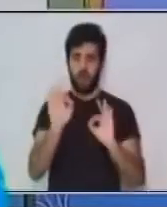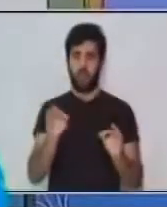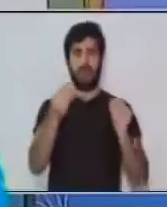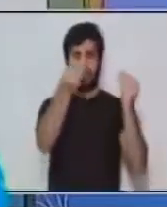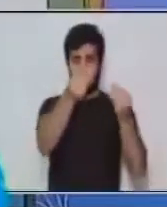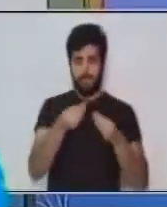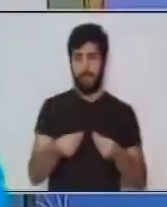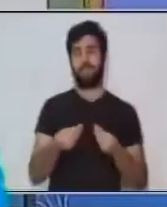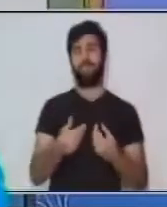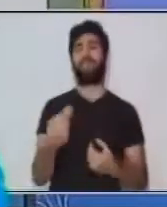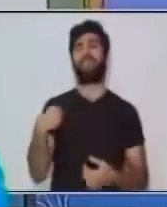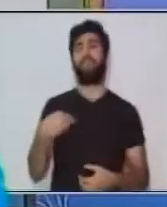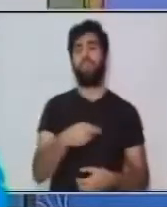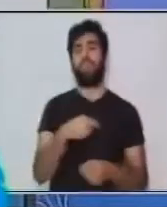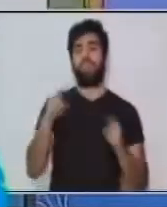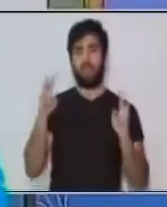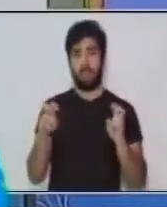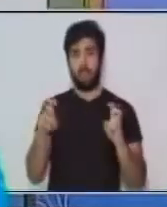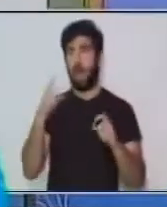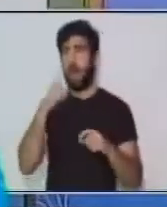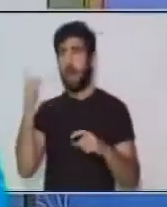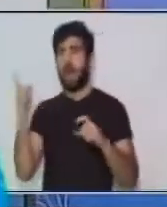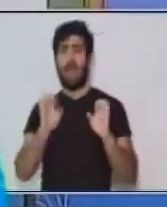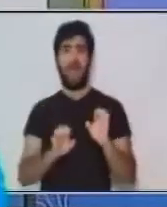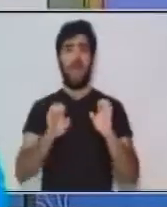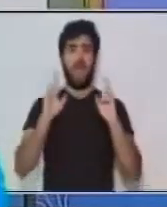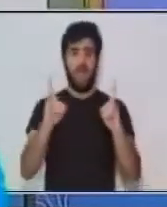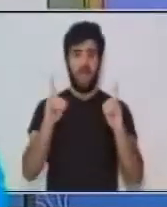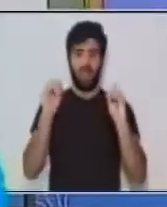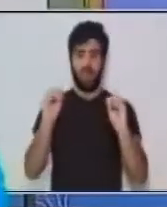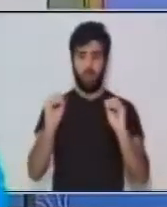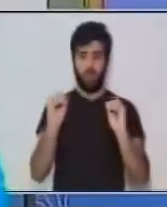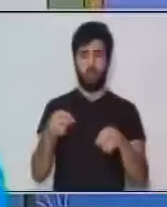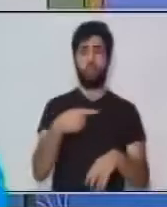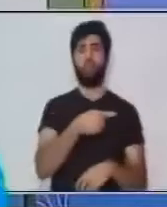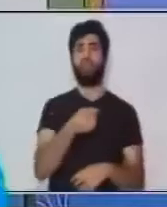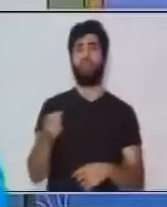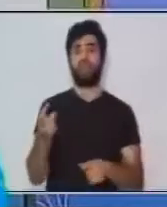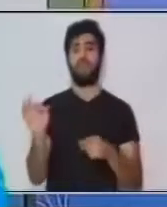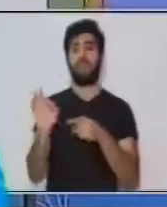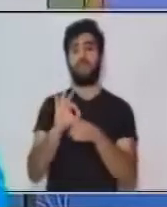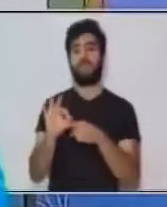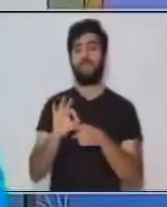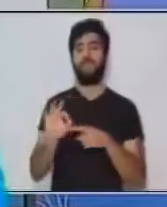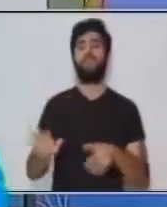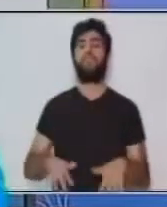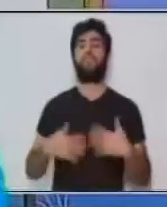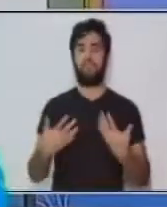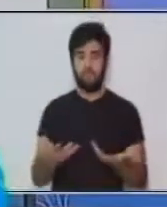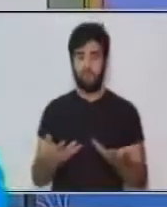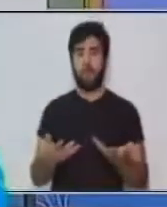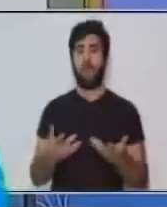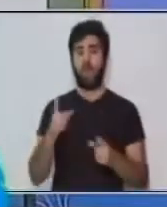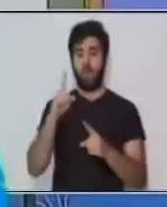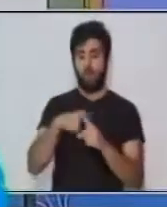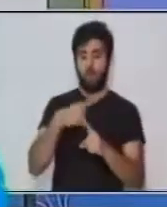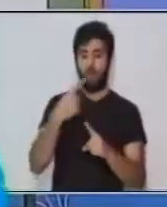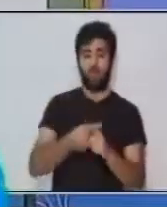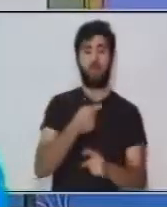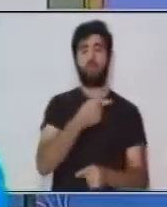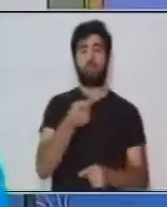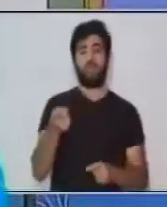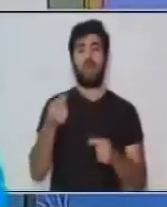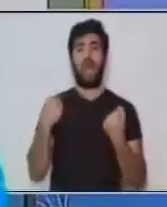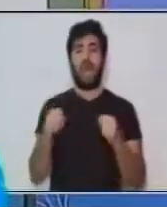ustedes, pues si estamos hablando en un ámbito educativo, a ustedes les va a ser muy funcional buscar diferentes fuentes de información cuando realicen algún tipo